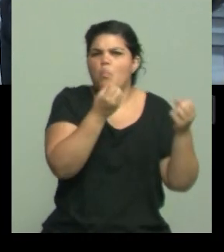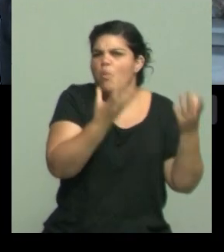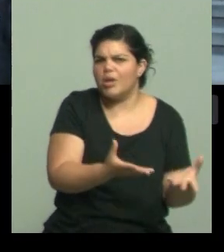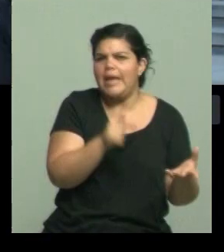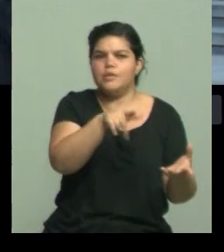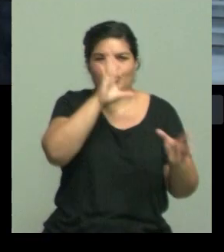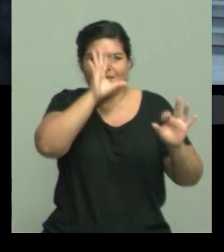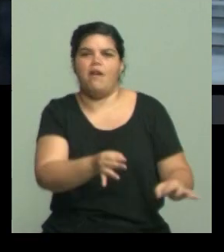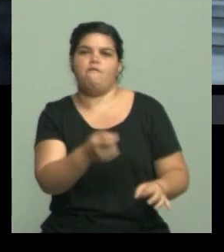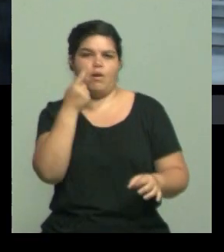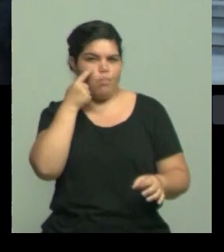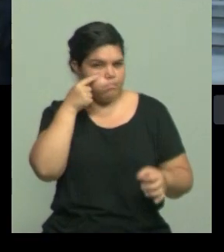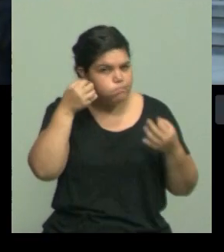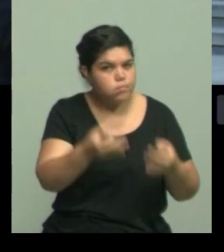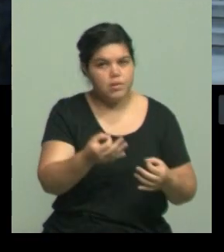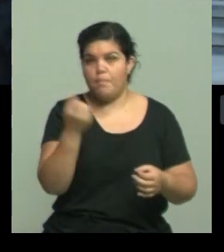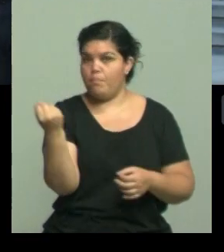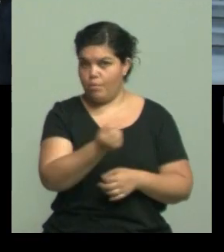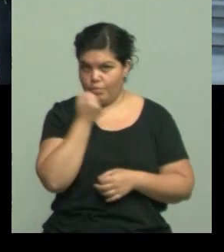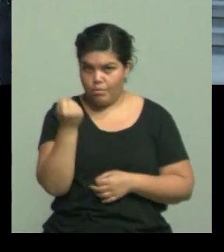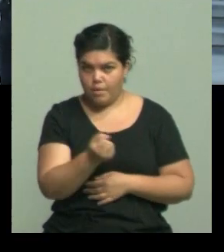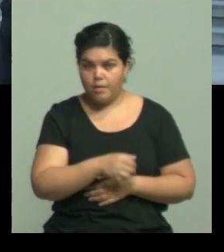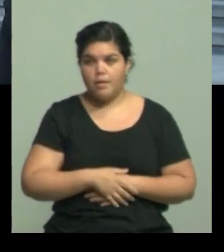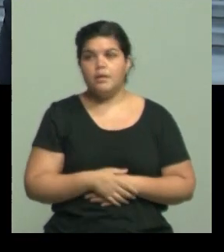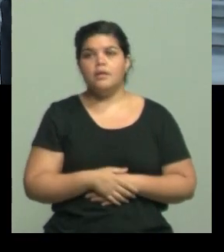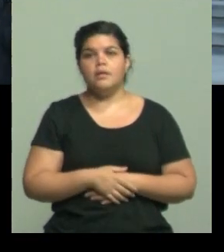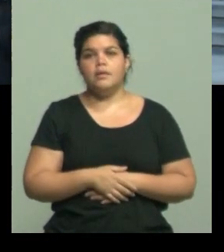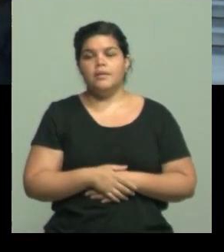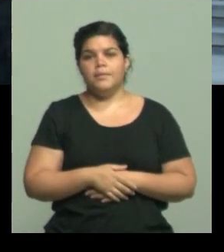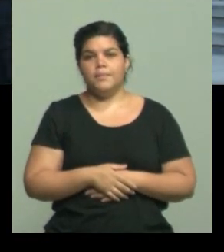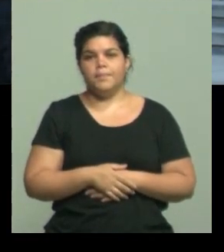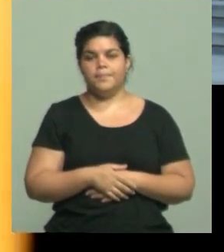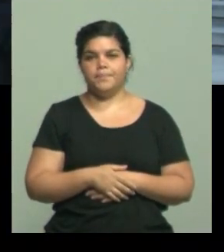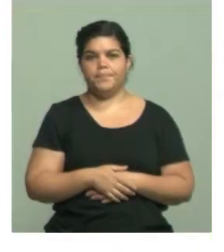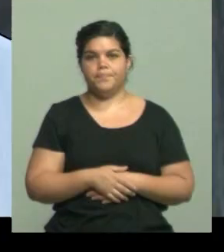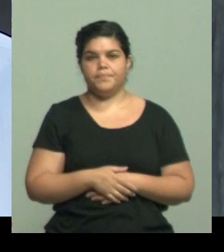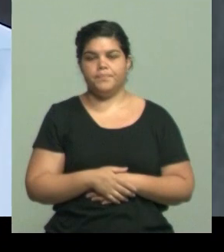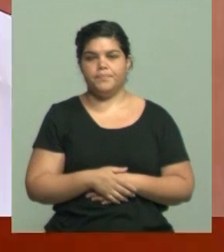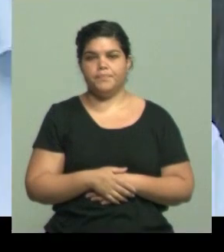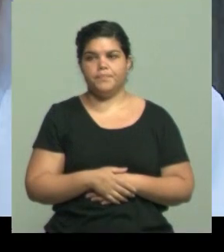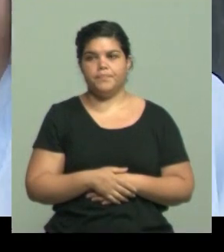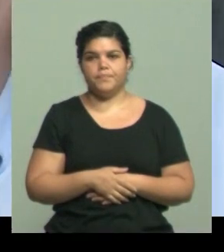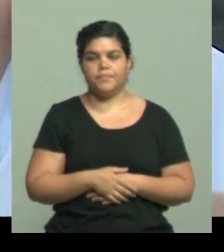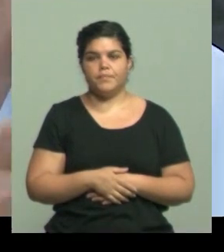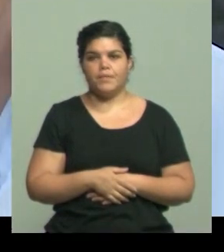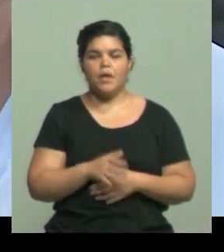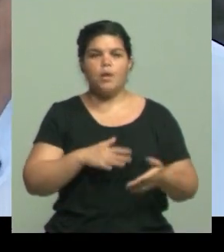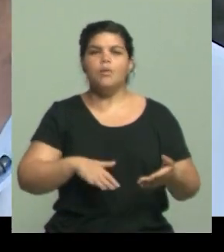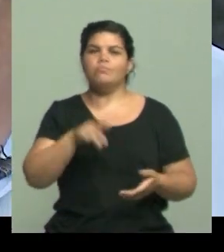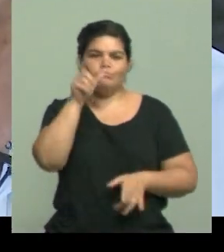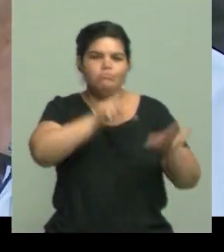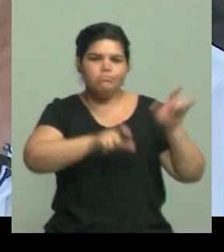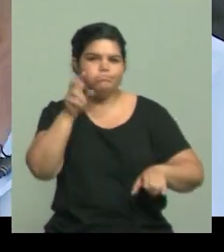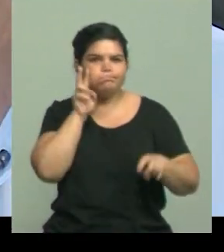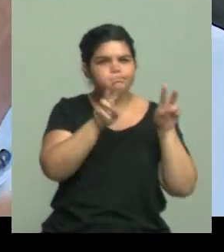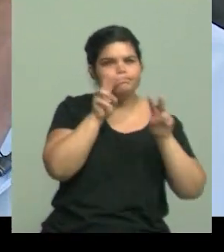medios. Entonces, el medio más creíble yo creo que va a tener en eso una forma de ganar